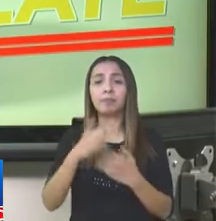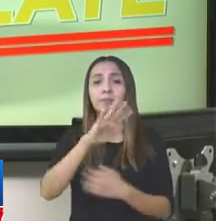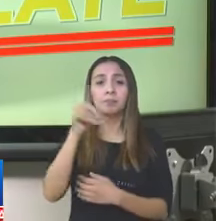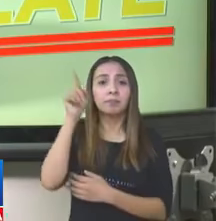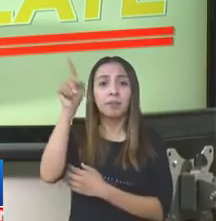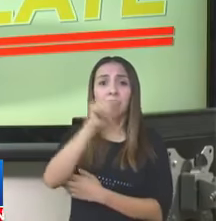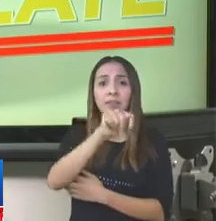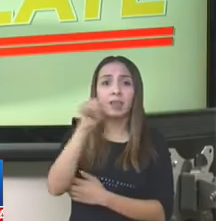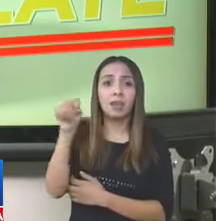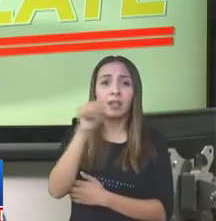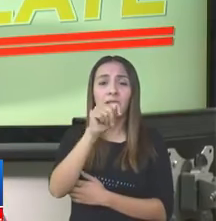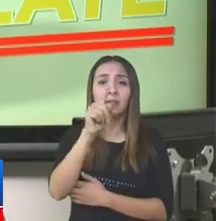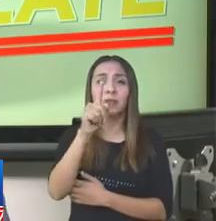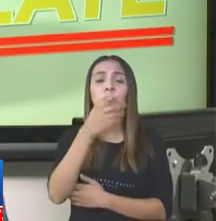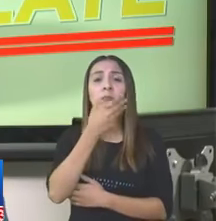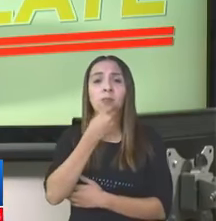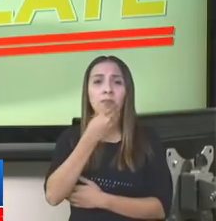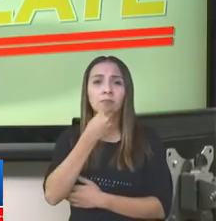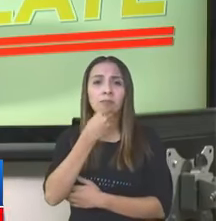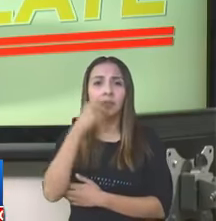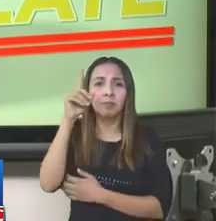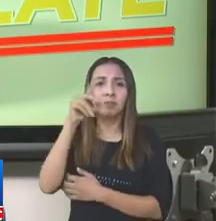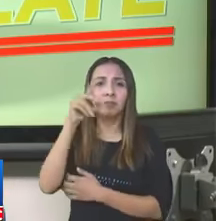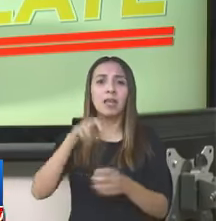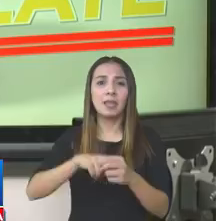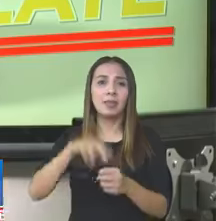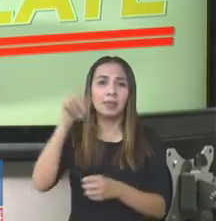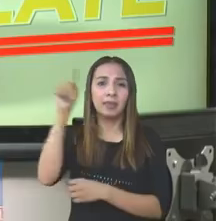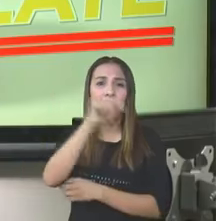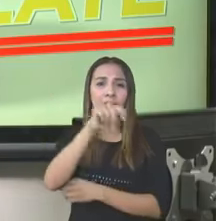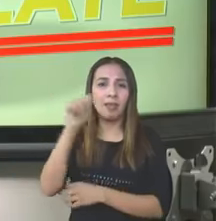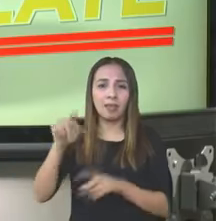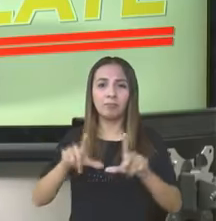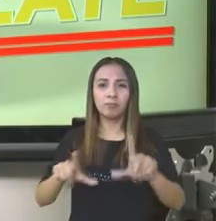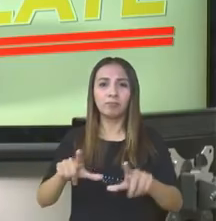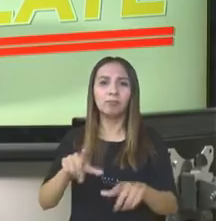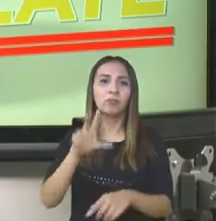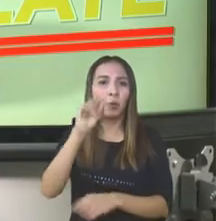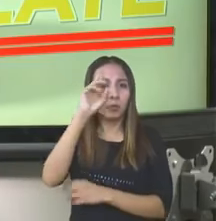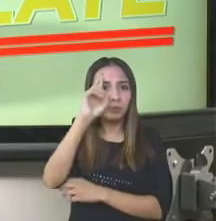vehículo chocolate pues no respetaron este registro, y con esto empezamos. Un saludo.